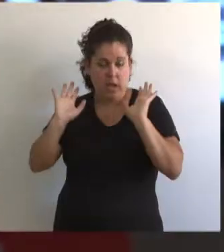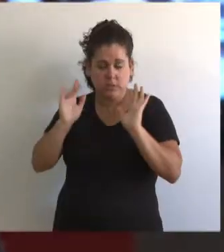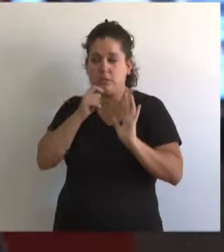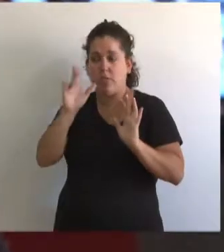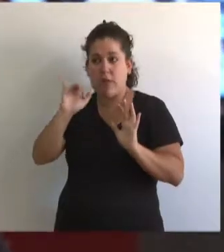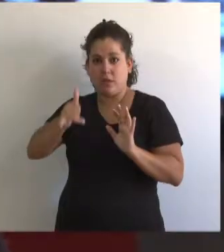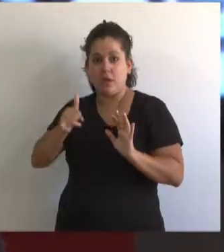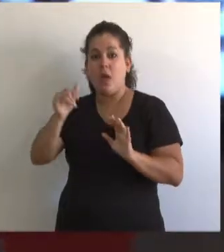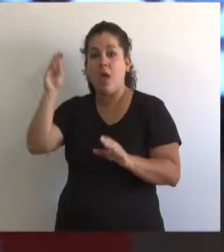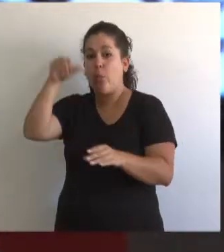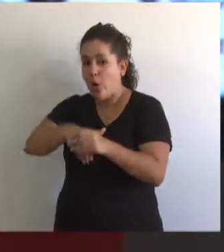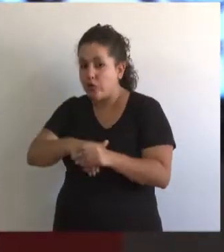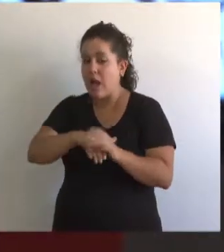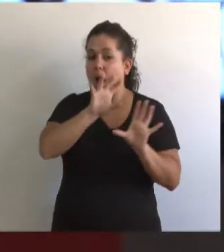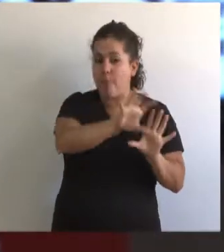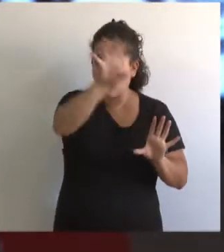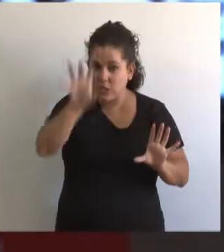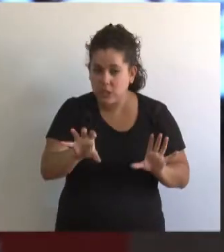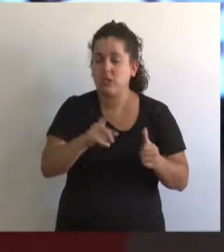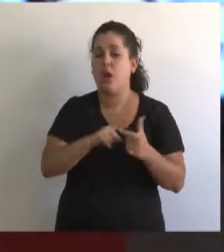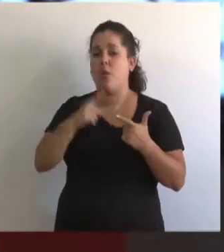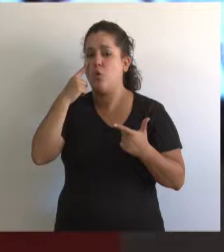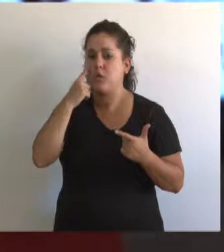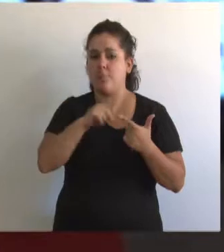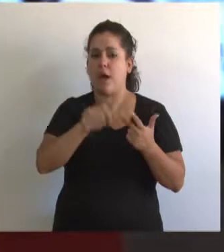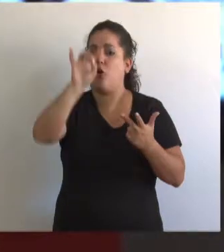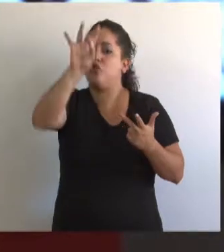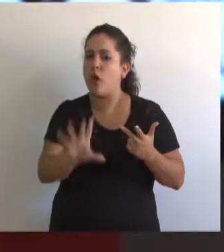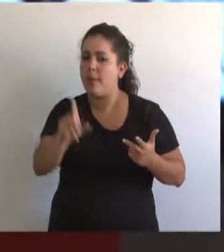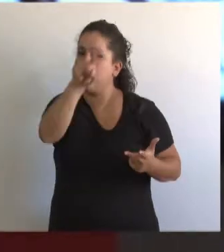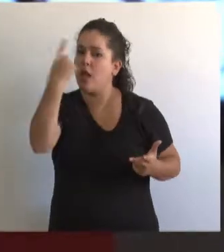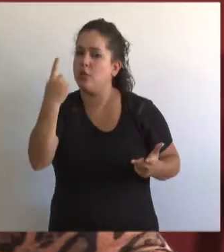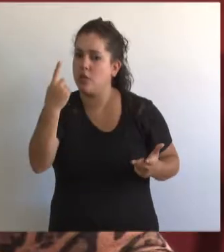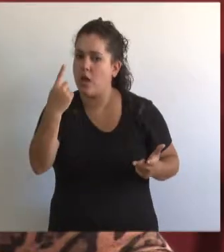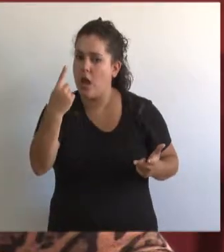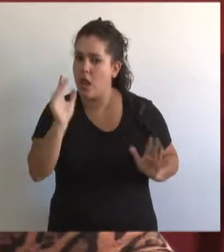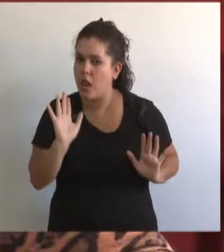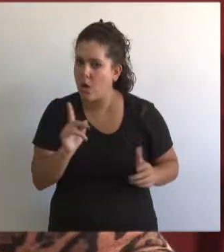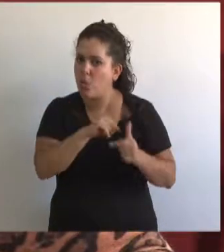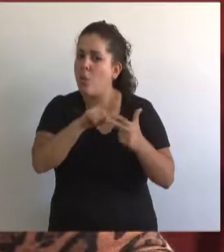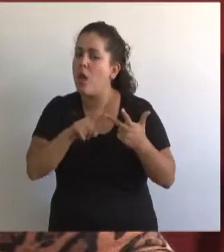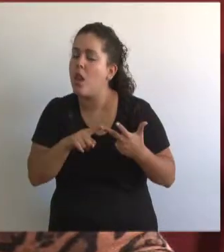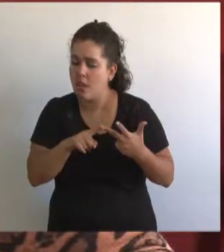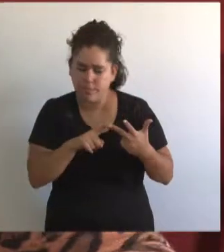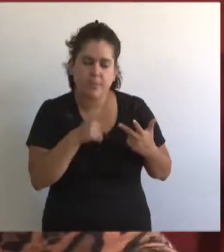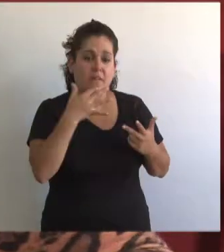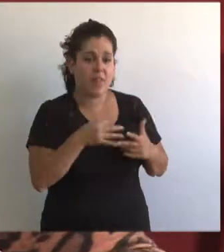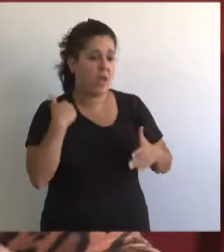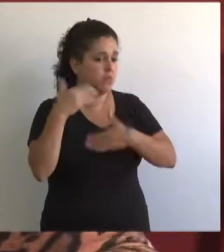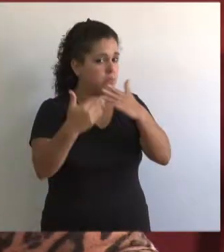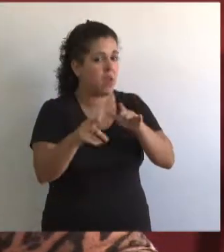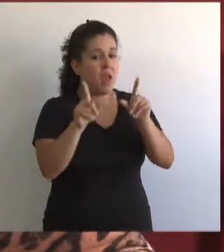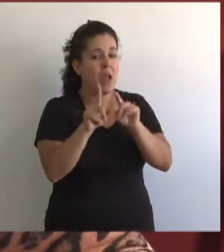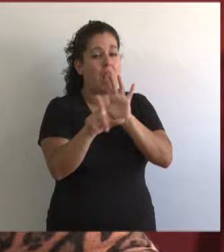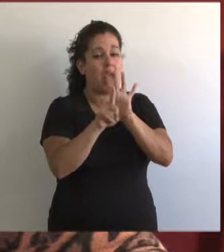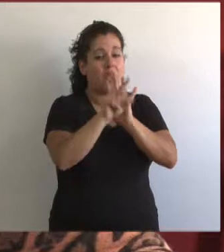podrían participar de elecciones nacionales, provinciales, municipales o solo nacionales? Mira, ha habido un avance en materia respectivo a